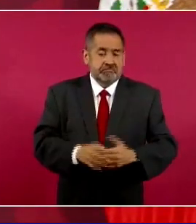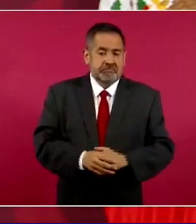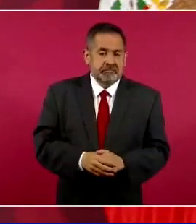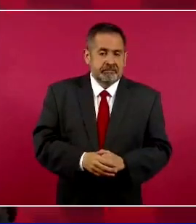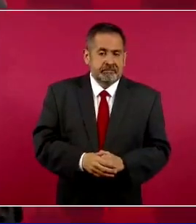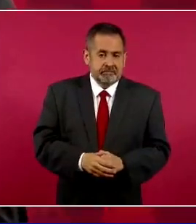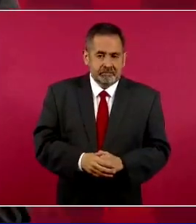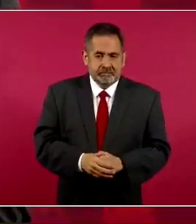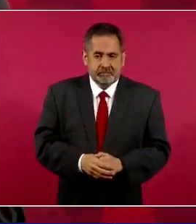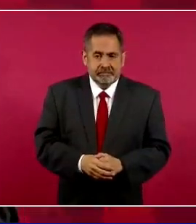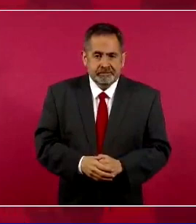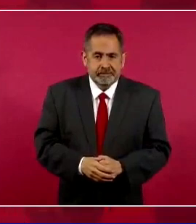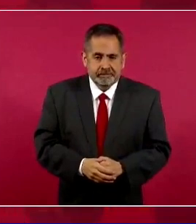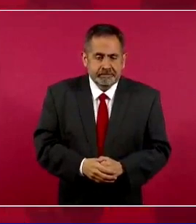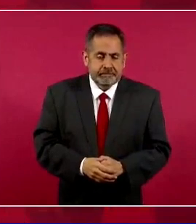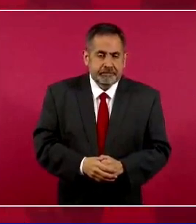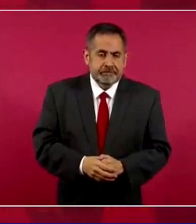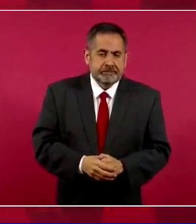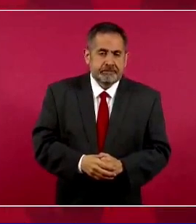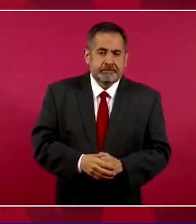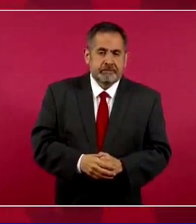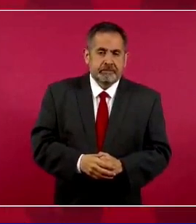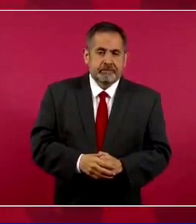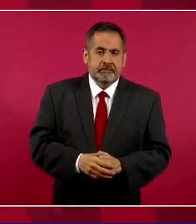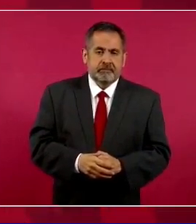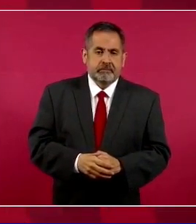Ya ahora,